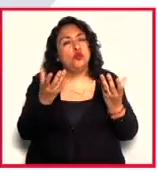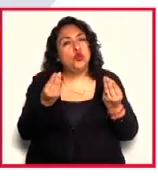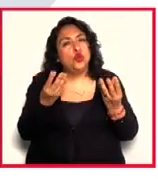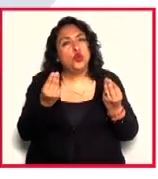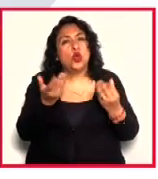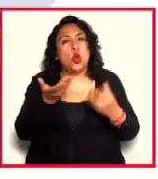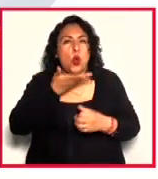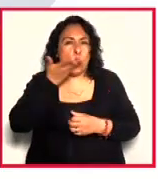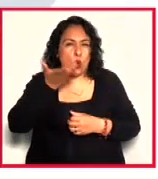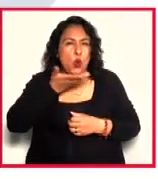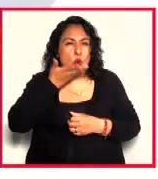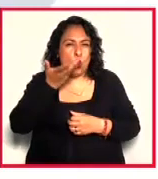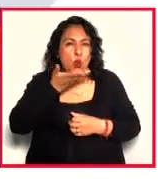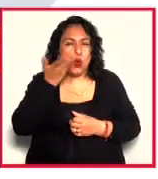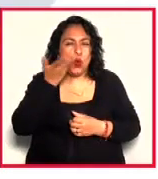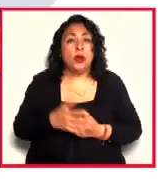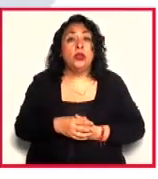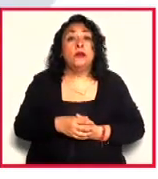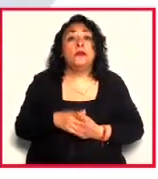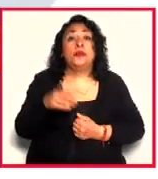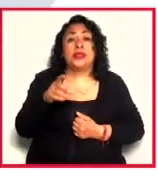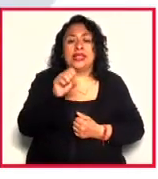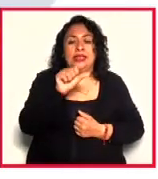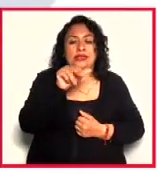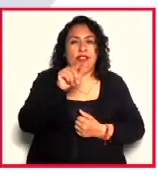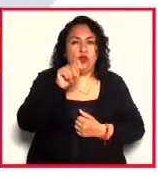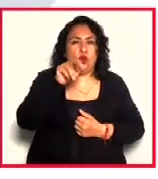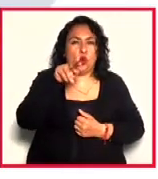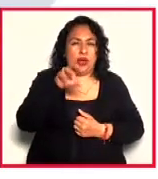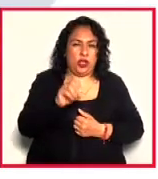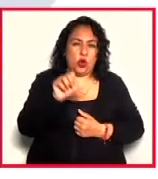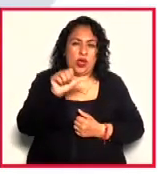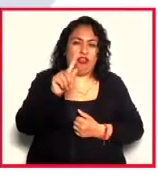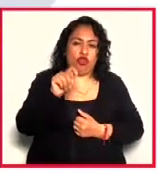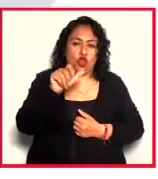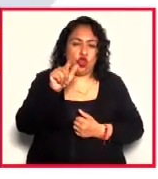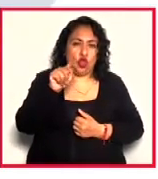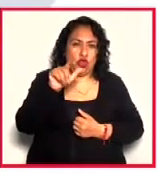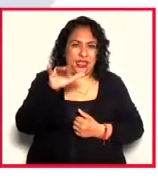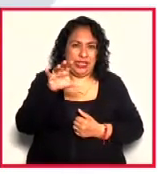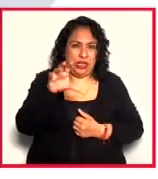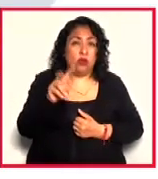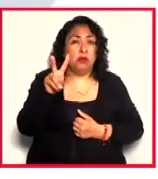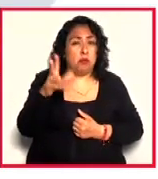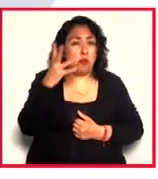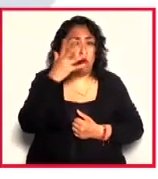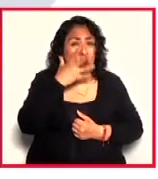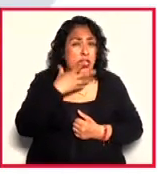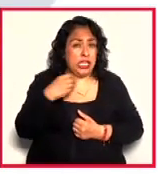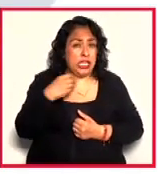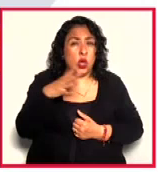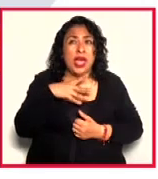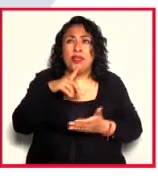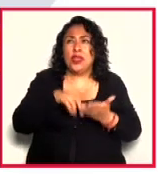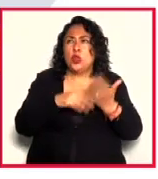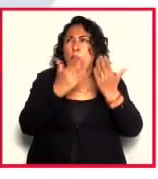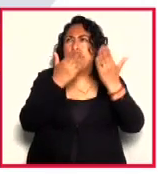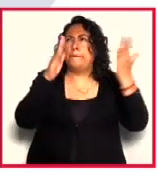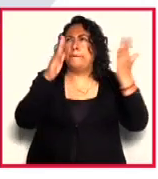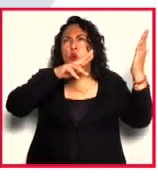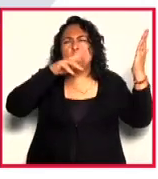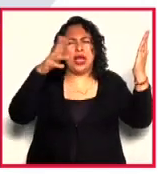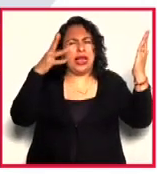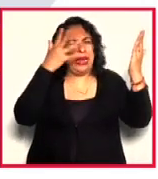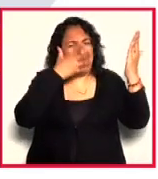tradición. El santuario de Totonilco tiene, digo, además de ser un santuario muy bello y tiene este mural adentro muy hermoso y